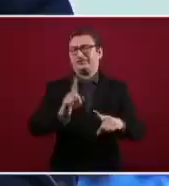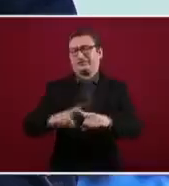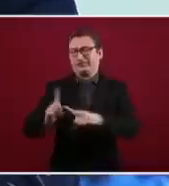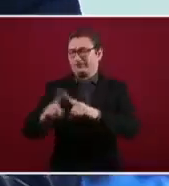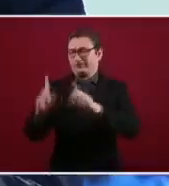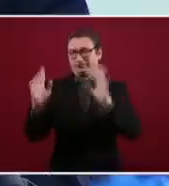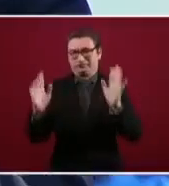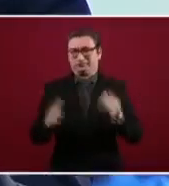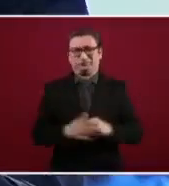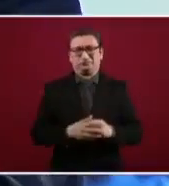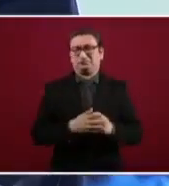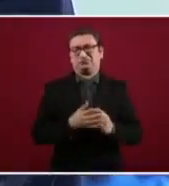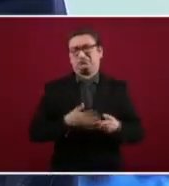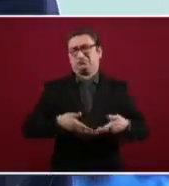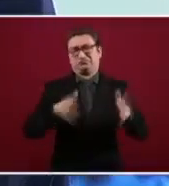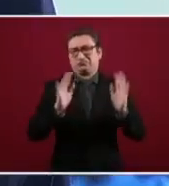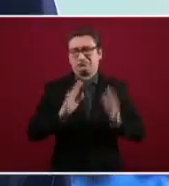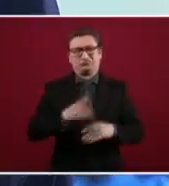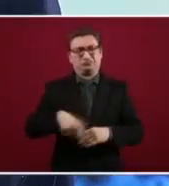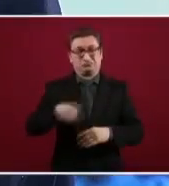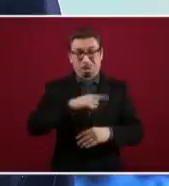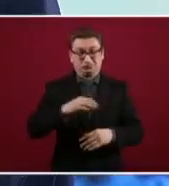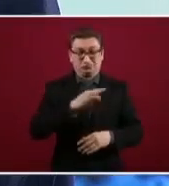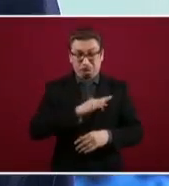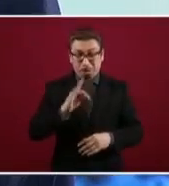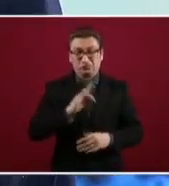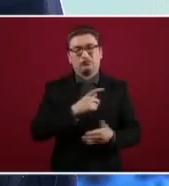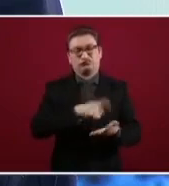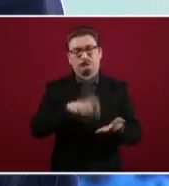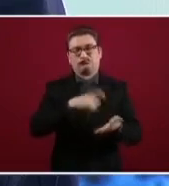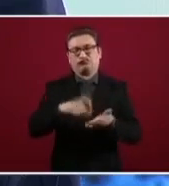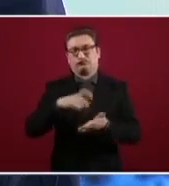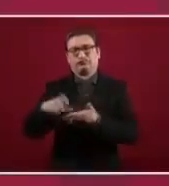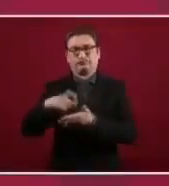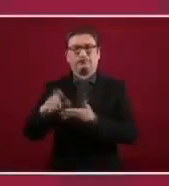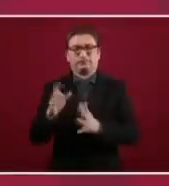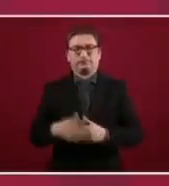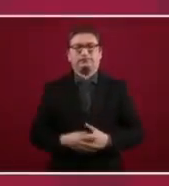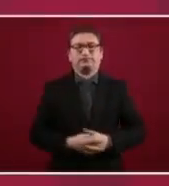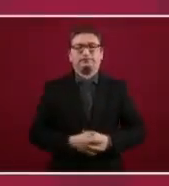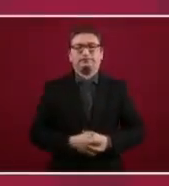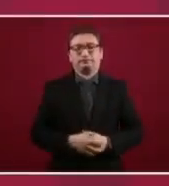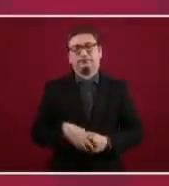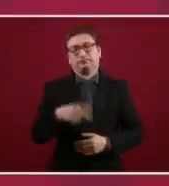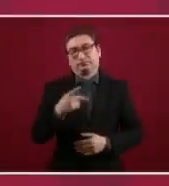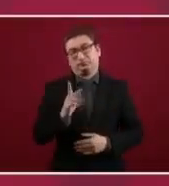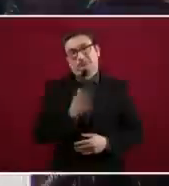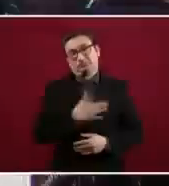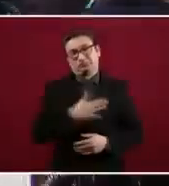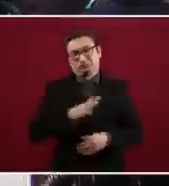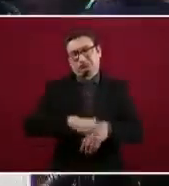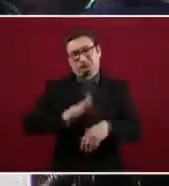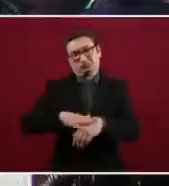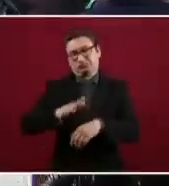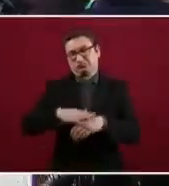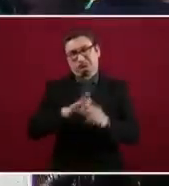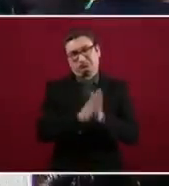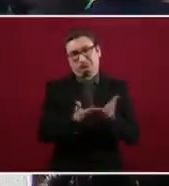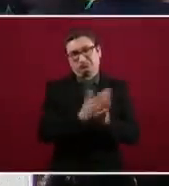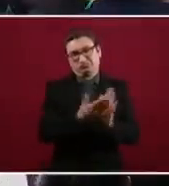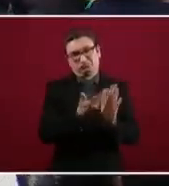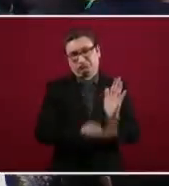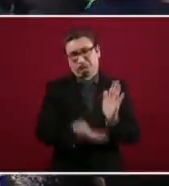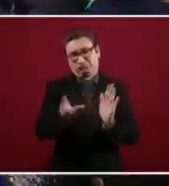todo que se pueda adquirir comprar pero bueno yo recomiendo es libros